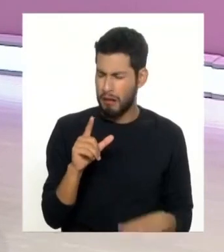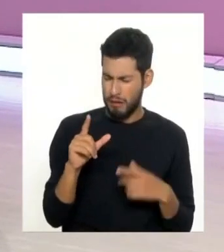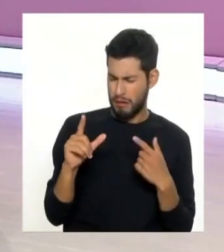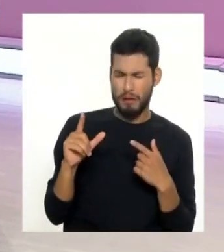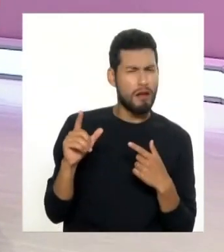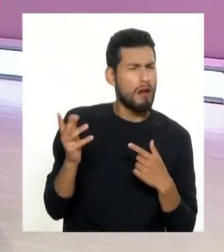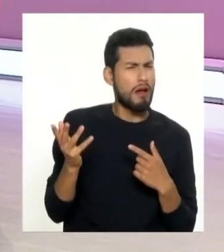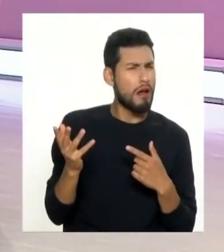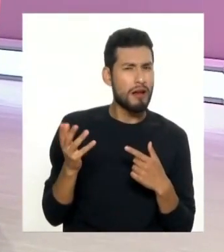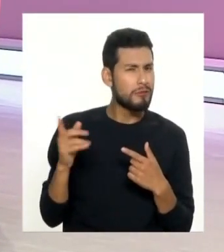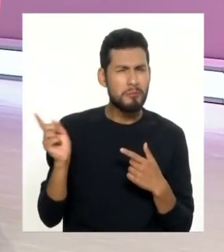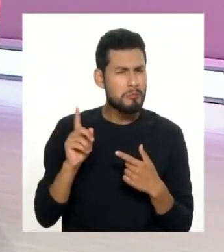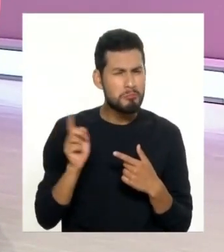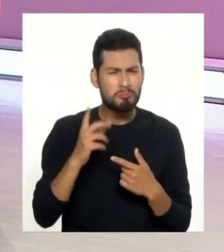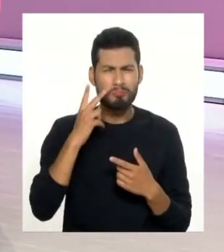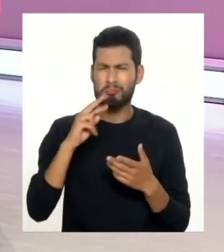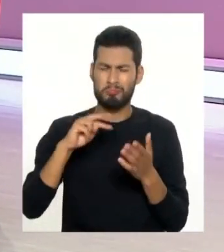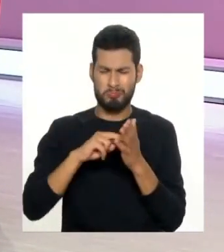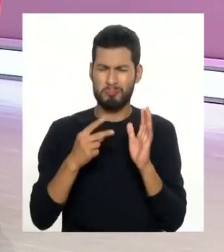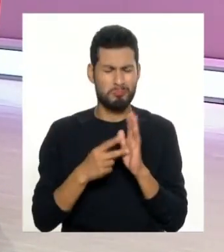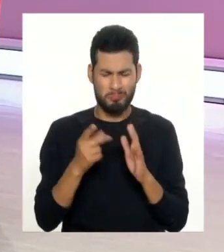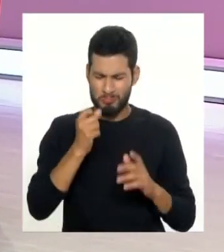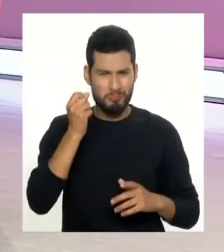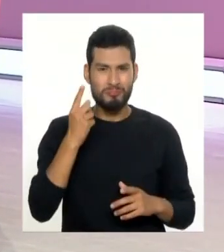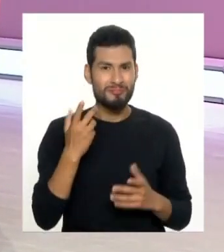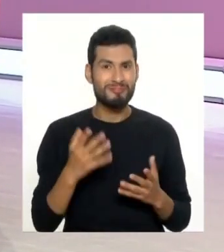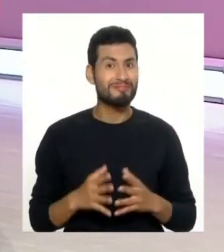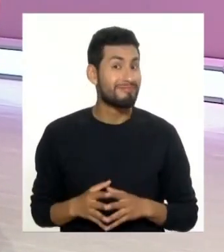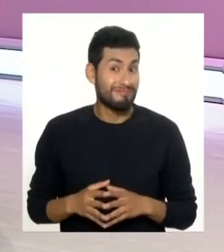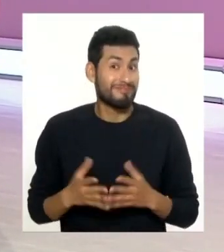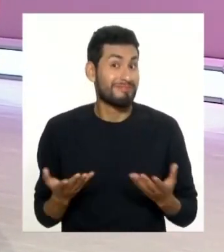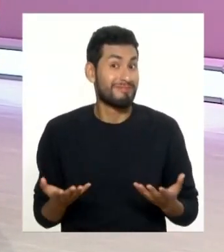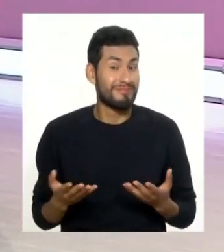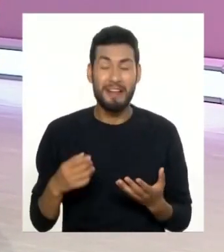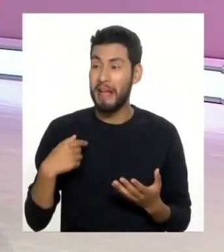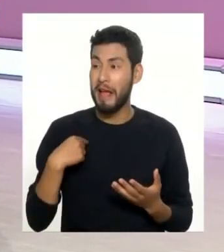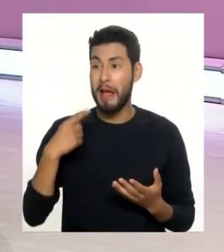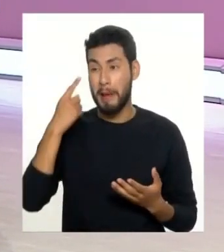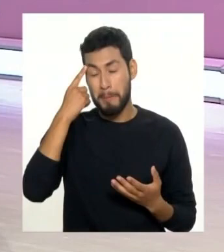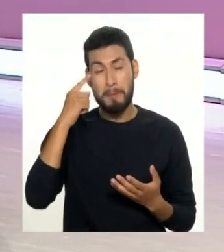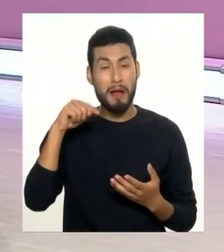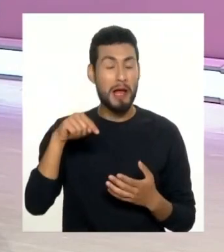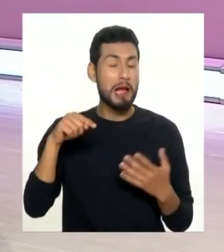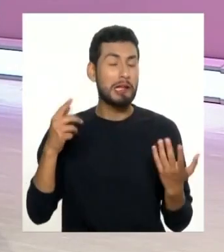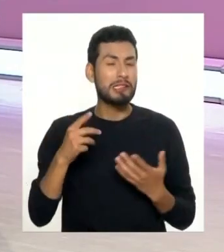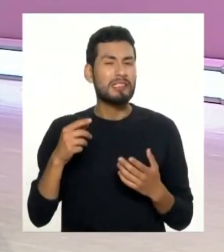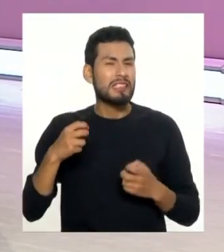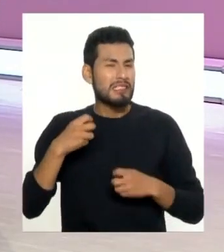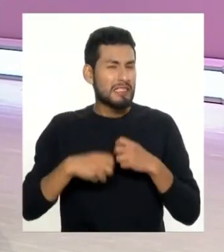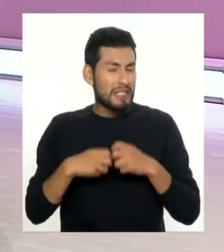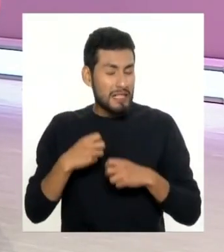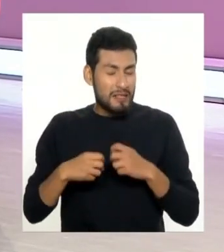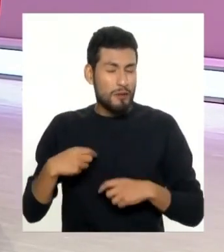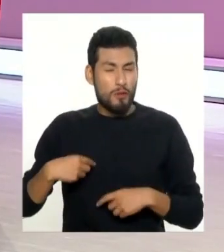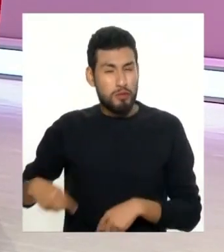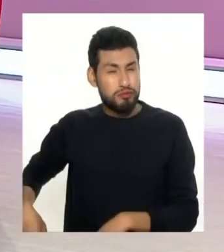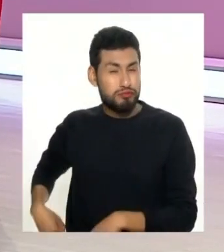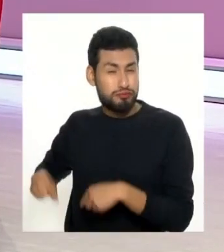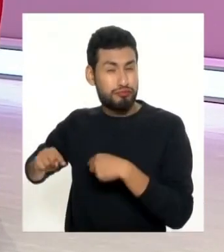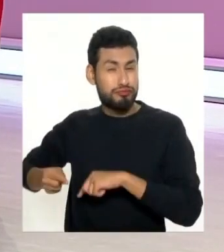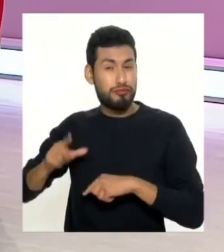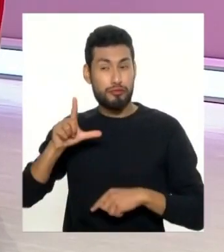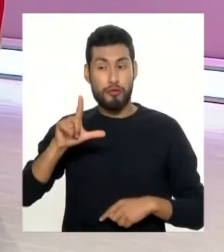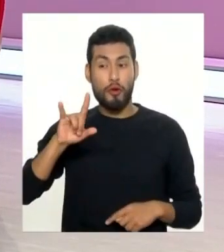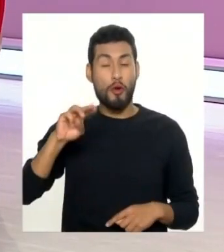signifique nada esta palabra hernia discal, ¿no? Uno a veces asocia el síntoma, en este caso hay veces la lumbalgia. ¿Quién